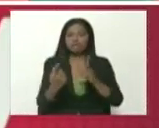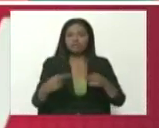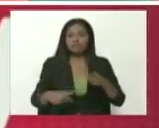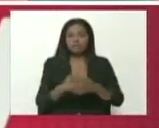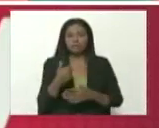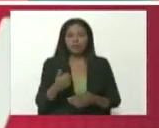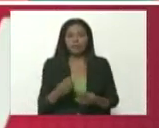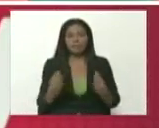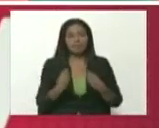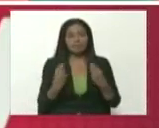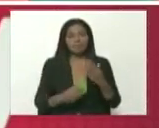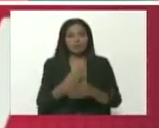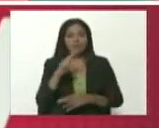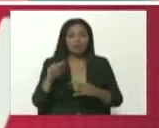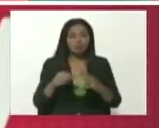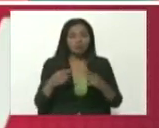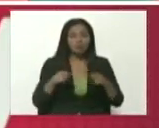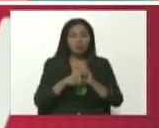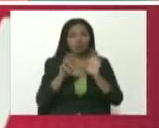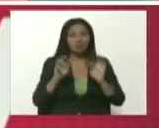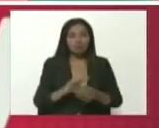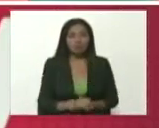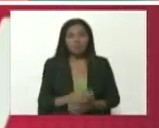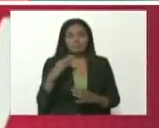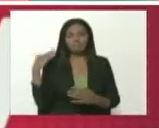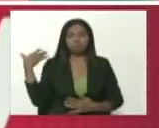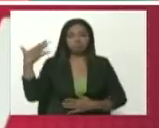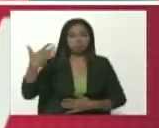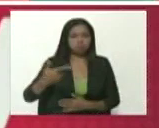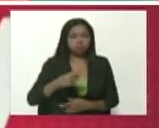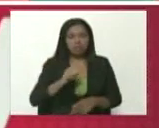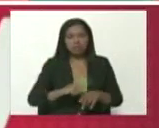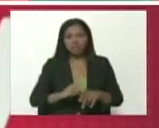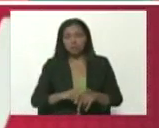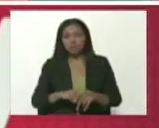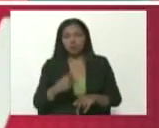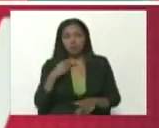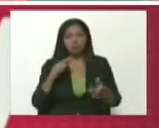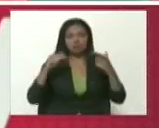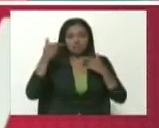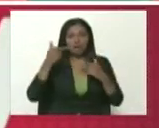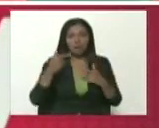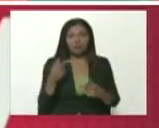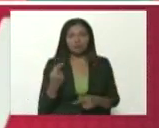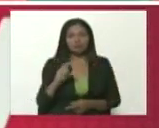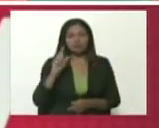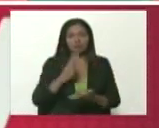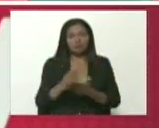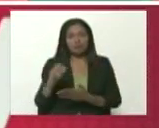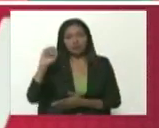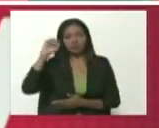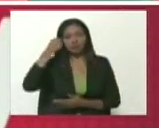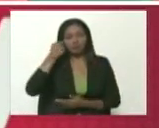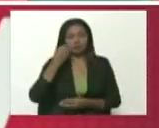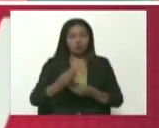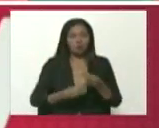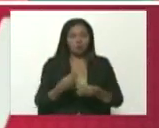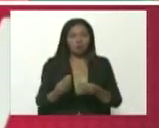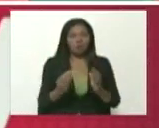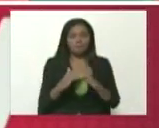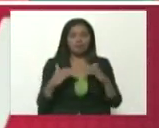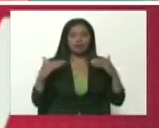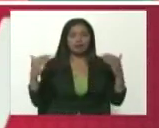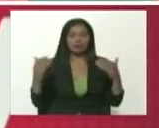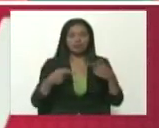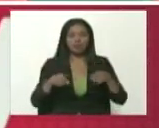que nunca. Pasarán los tiempos y Chávez será recordado como el más